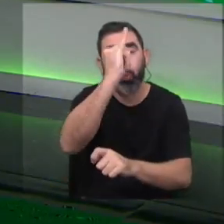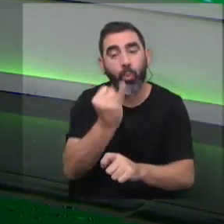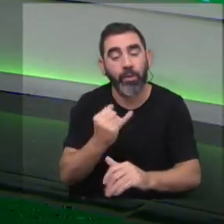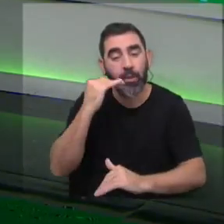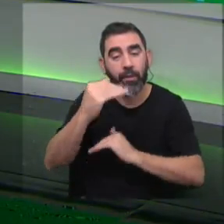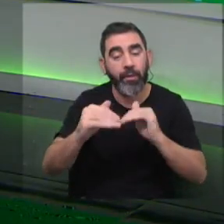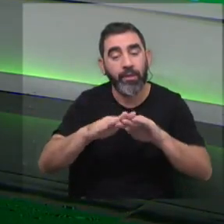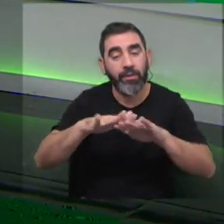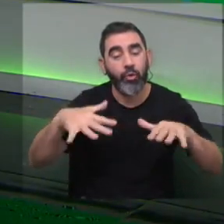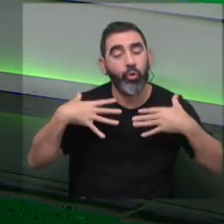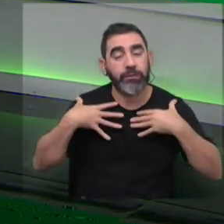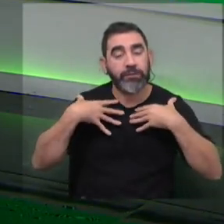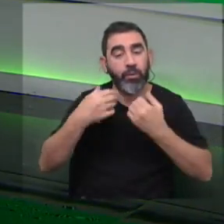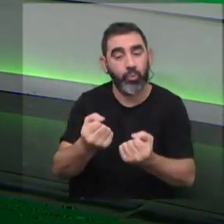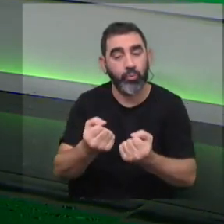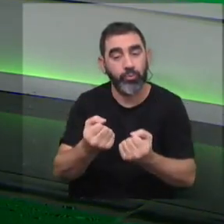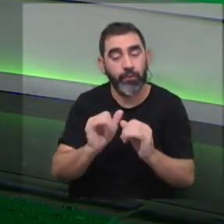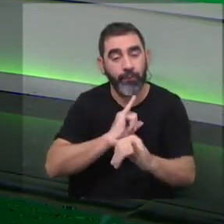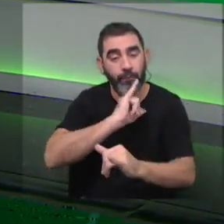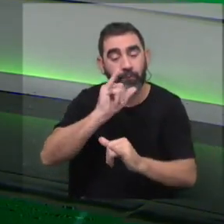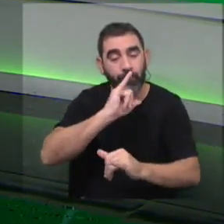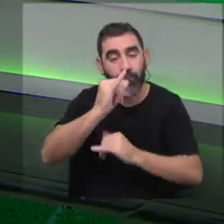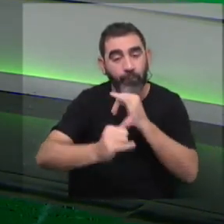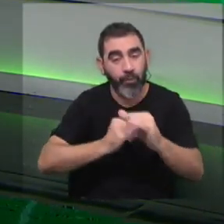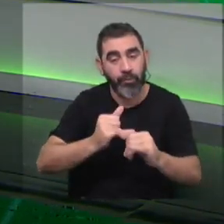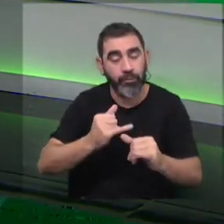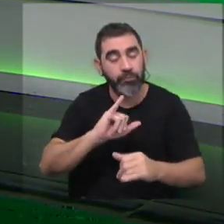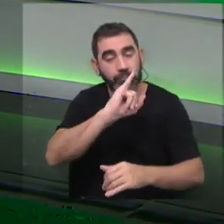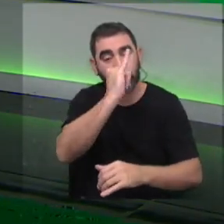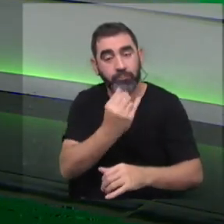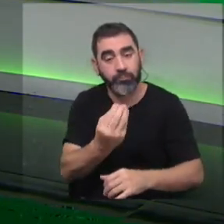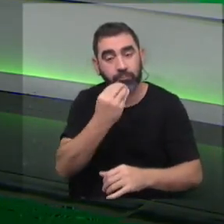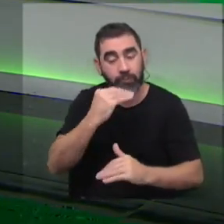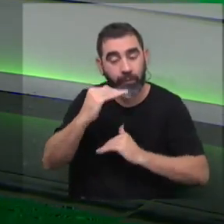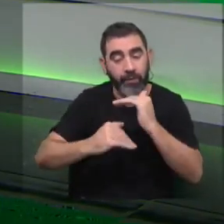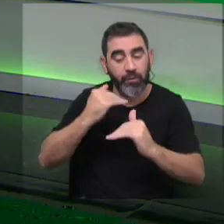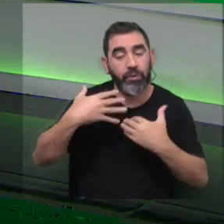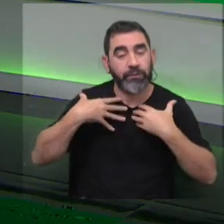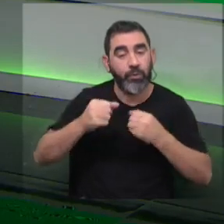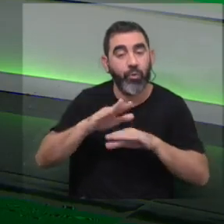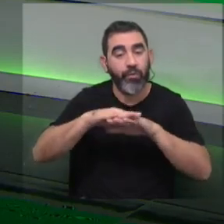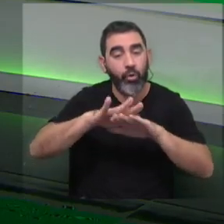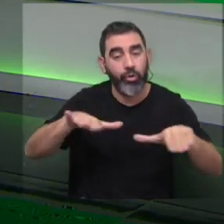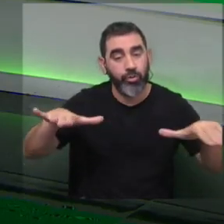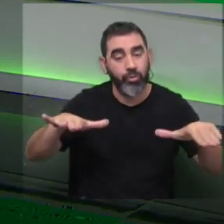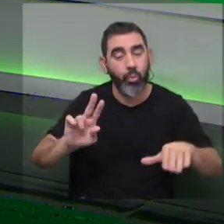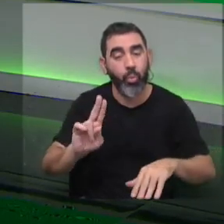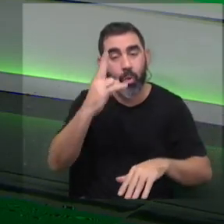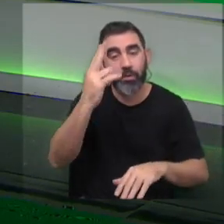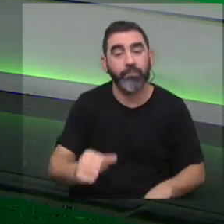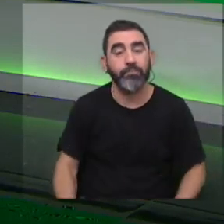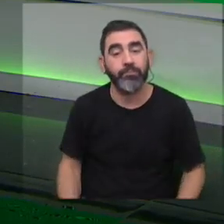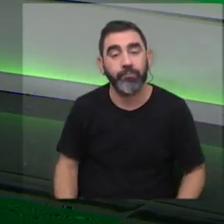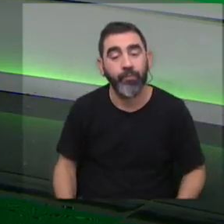infantil y salud el relevamiento brindará datos sobre el estado nutricional el desarrollo y la salud de la población infantil del Uruguay